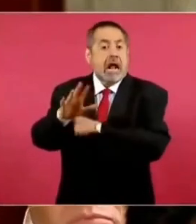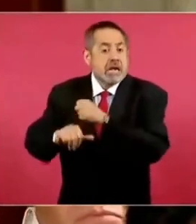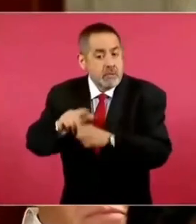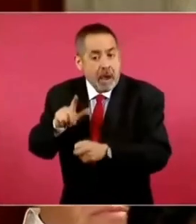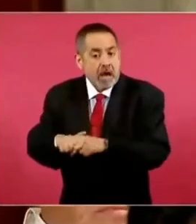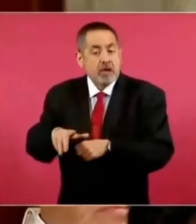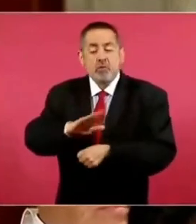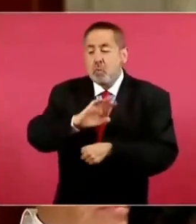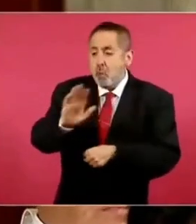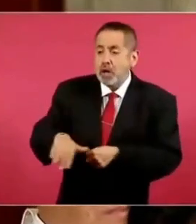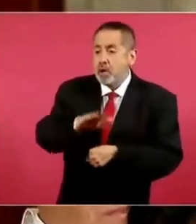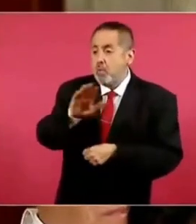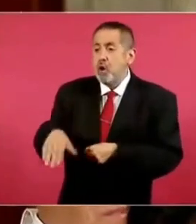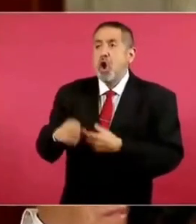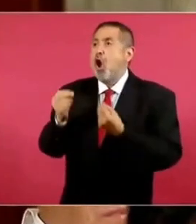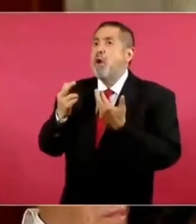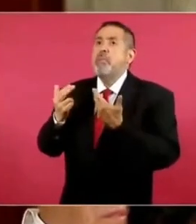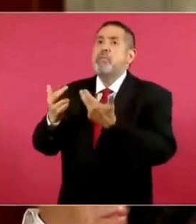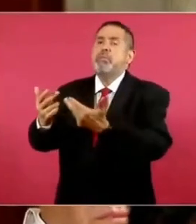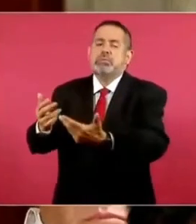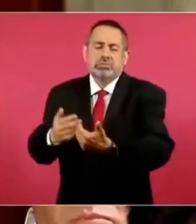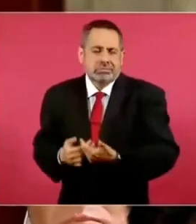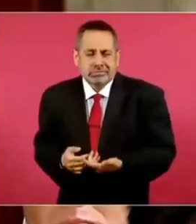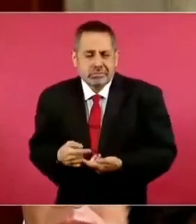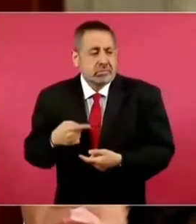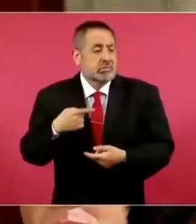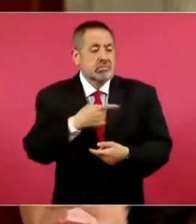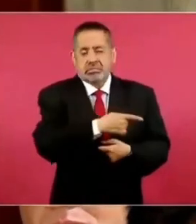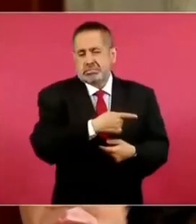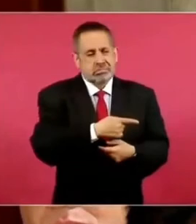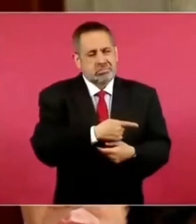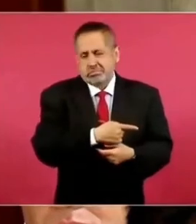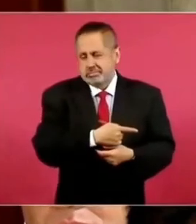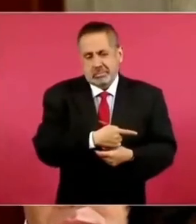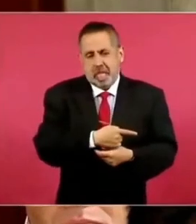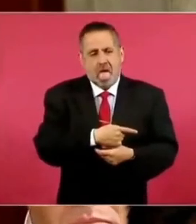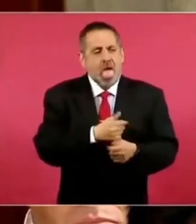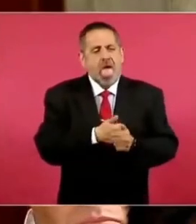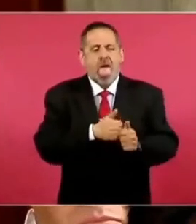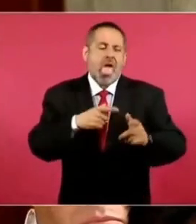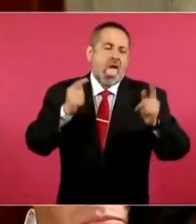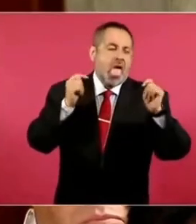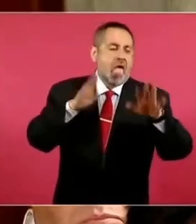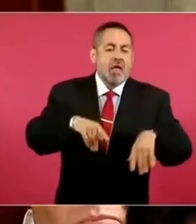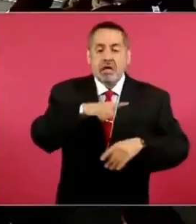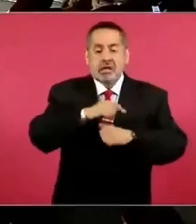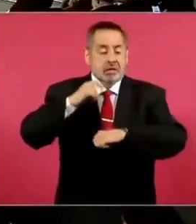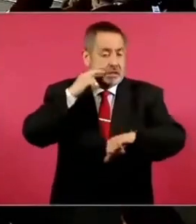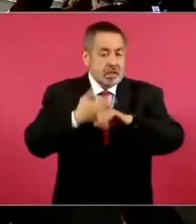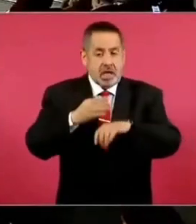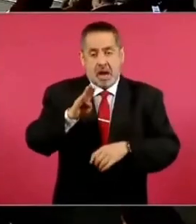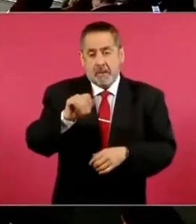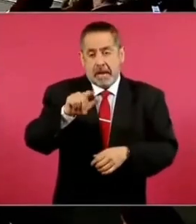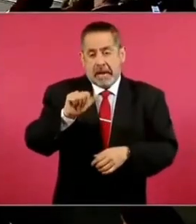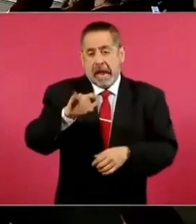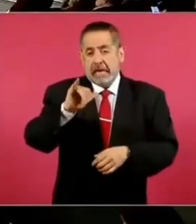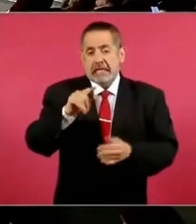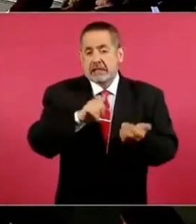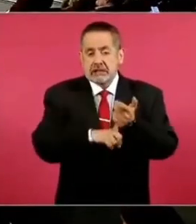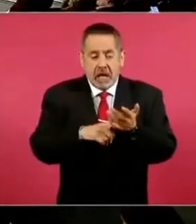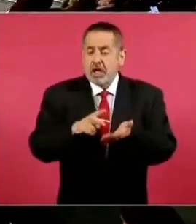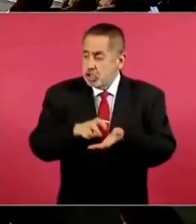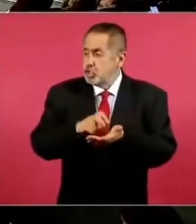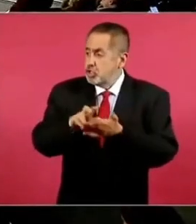desastres ambientales un atavismo de décadas que según su titular blancala Mendoza Vera se trató de